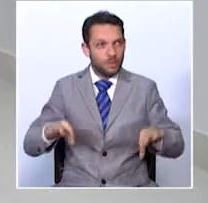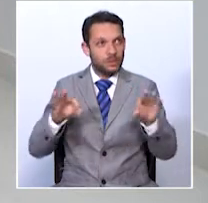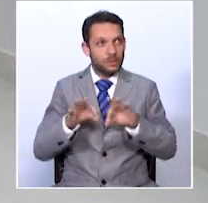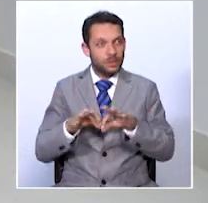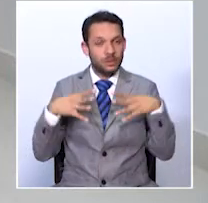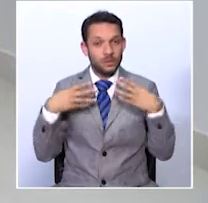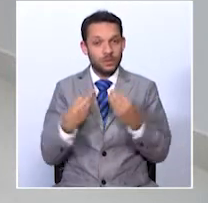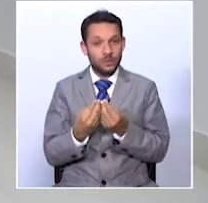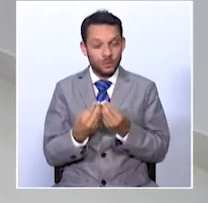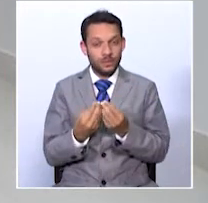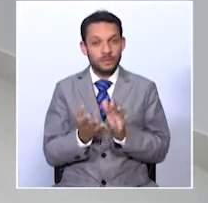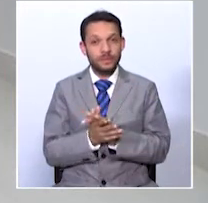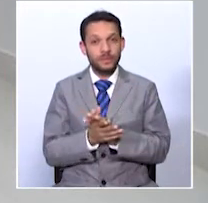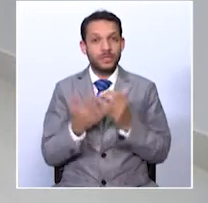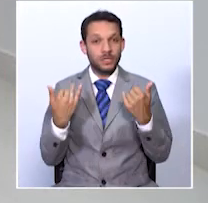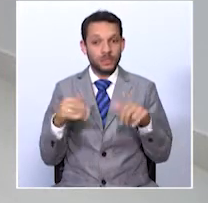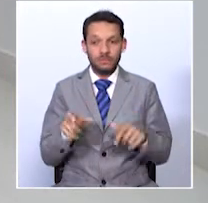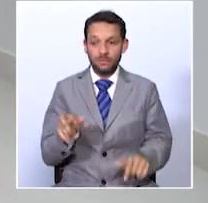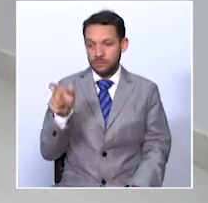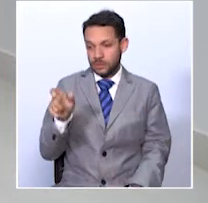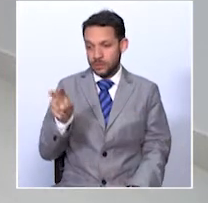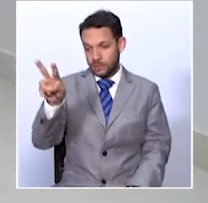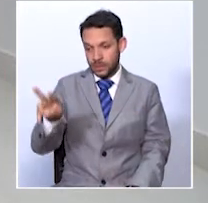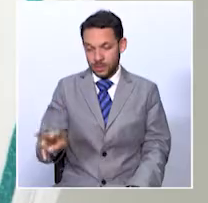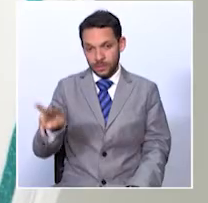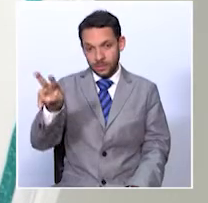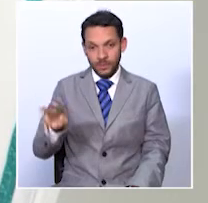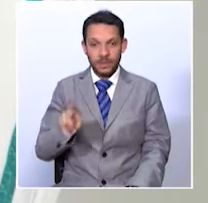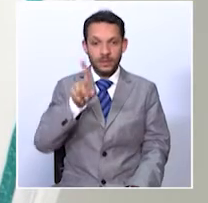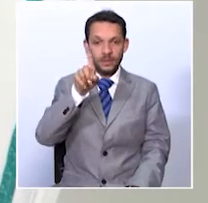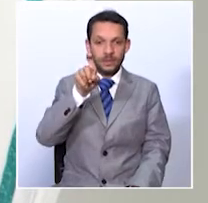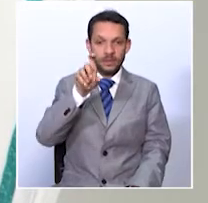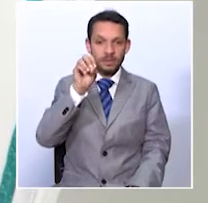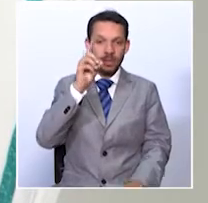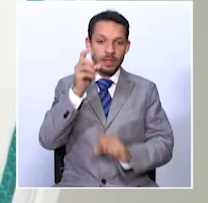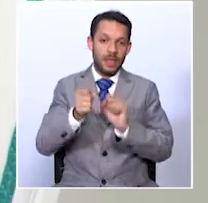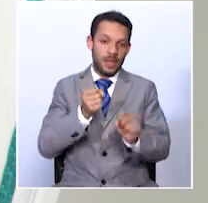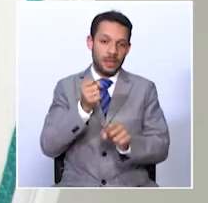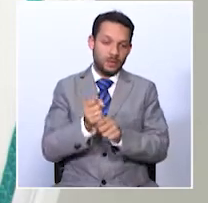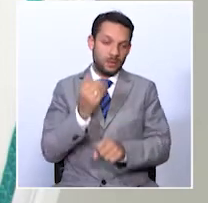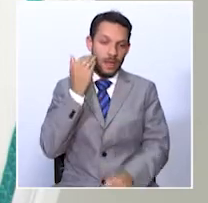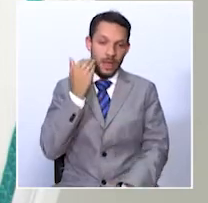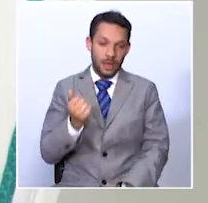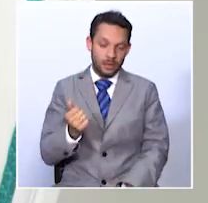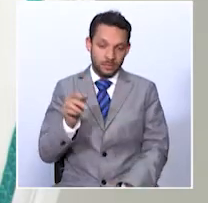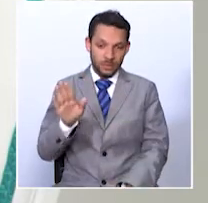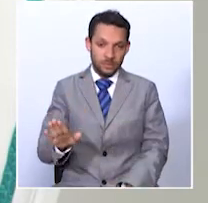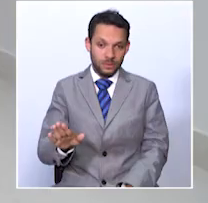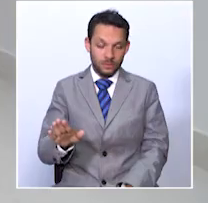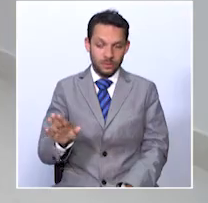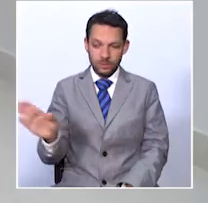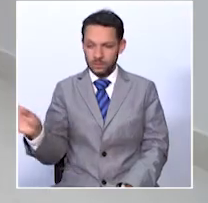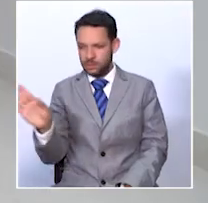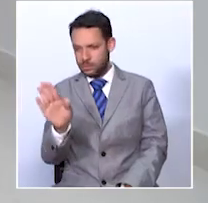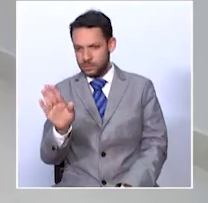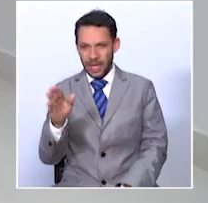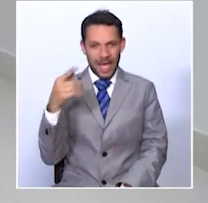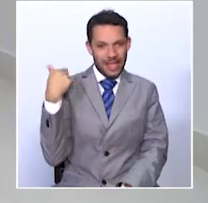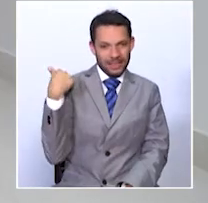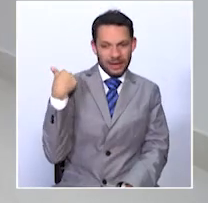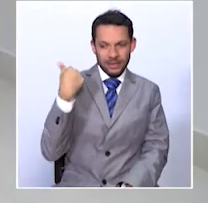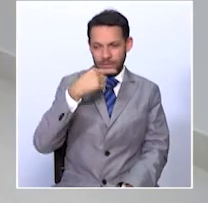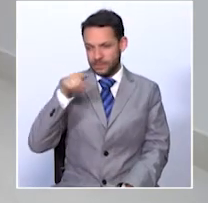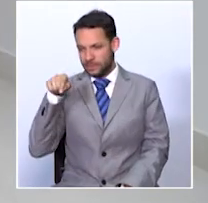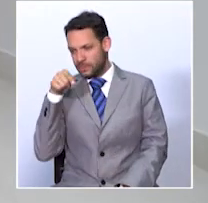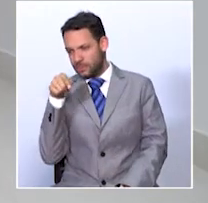uno ve un paciente desnudo de 60 años, una mujer, y si está de espaldas uno pues difícilmente podrá